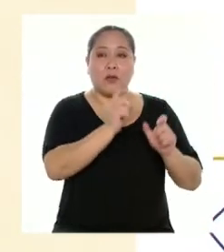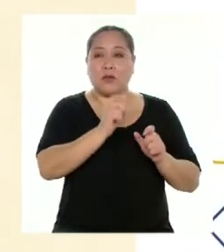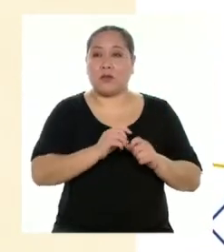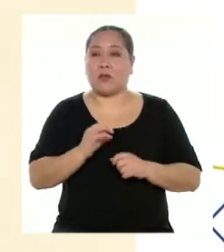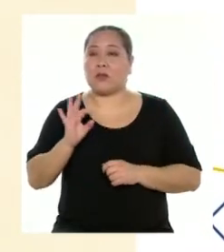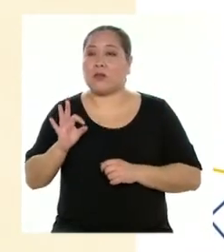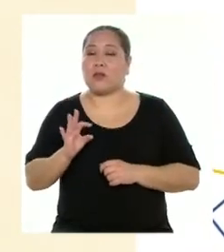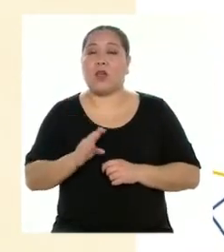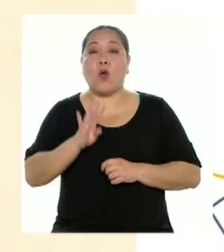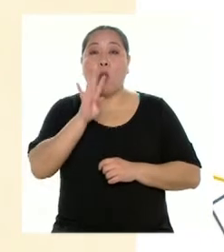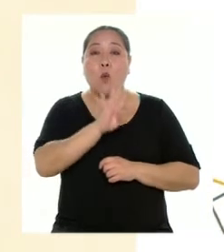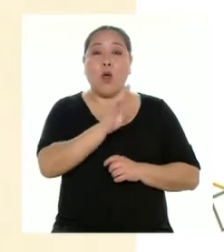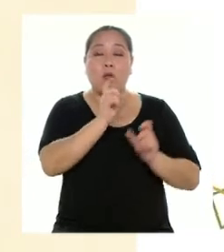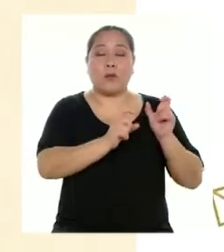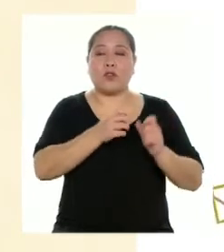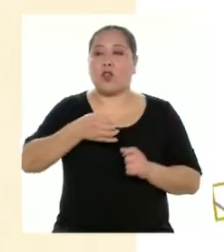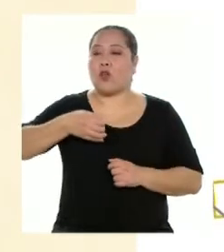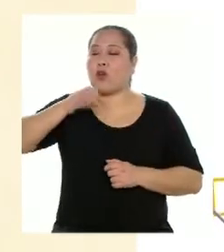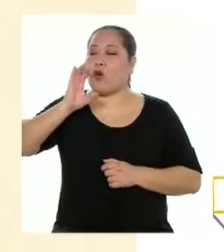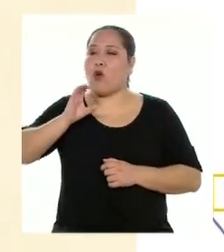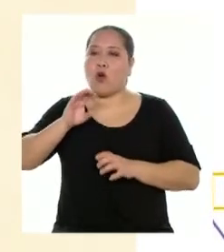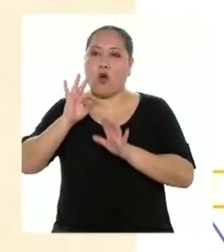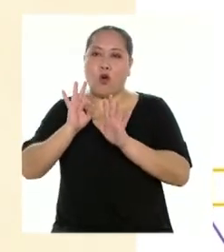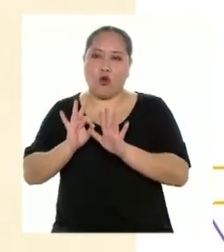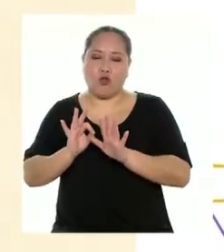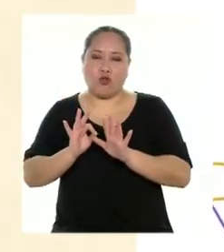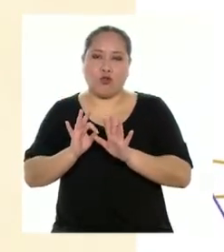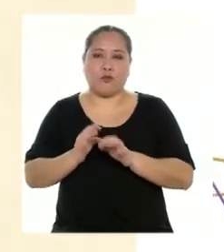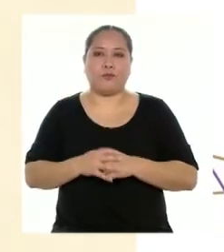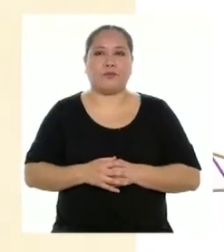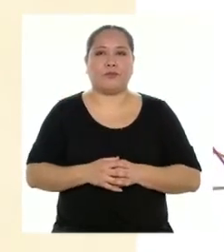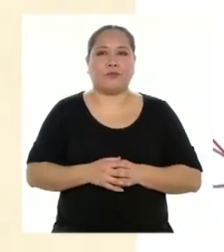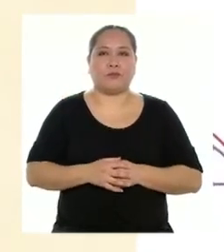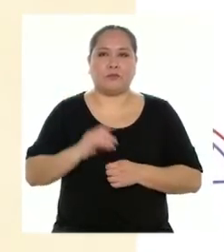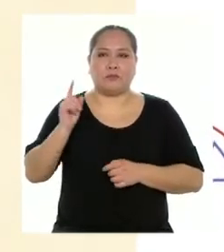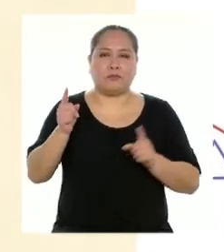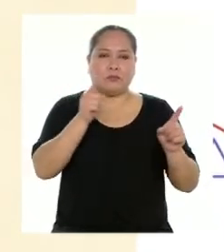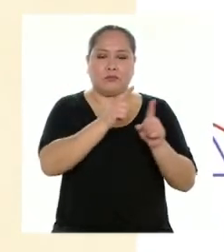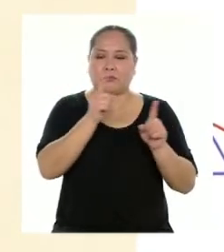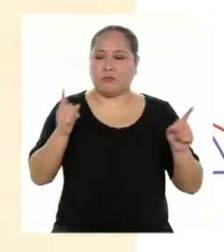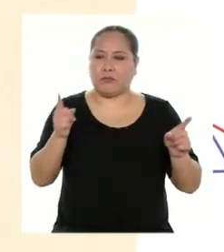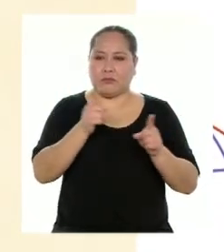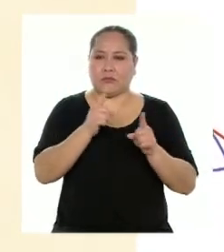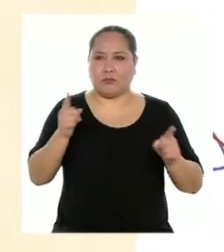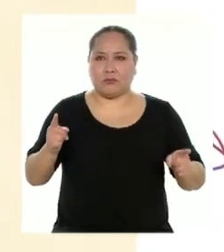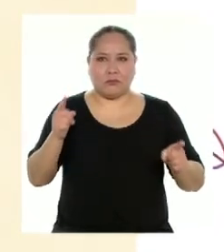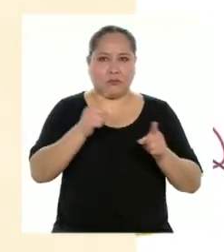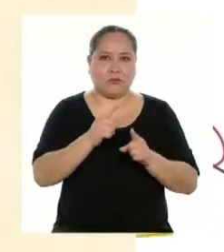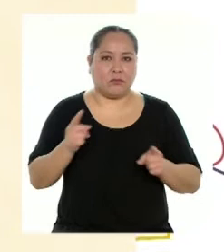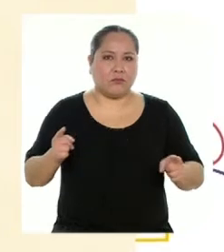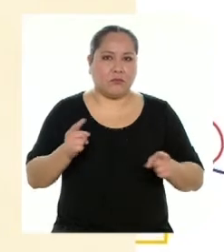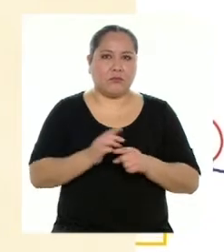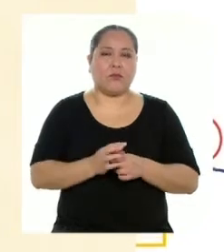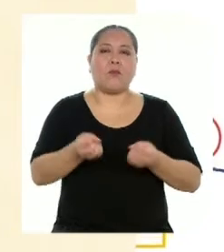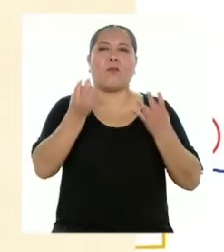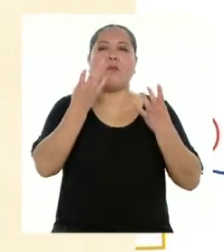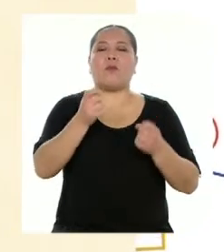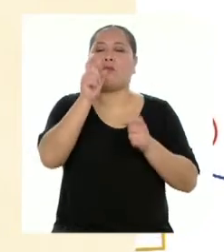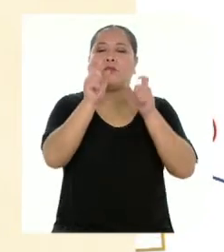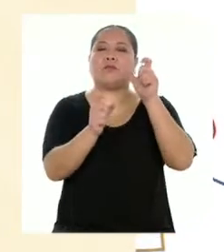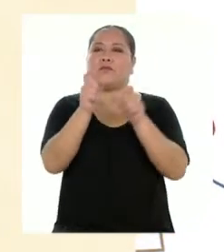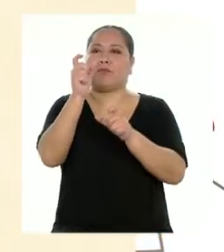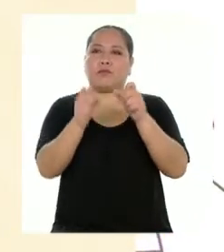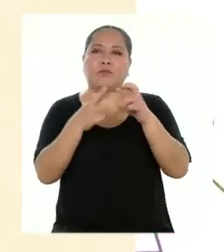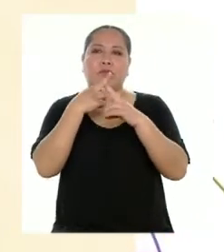beben 8. Como ven, he resaltado las columnas donde se encuentran las frecuencias absolutas, es decir, la cantidad de personas